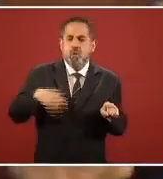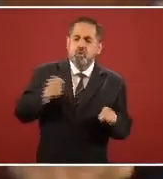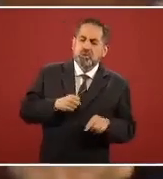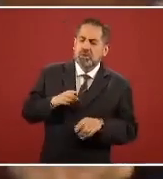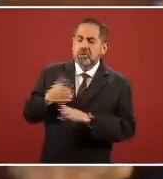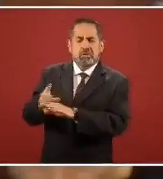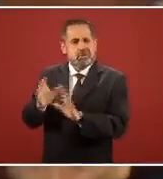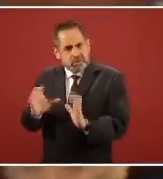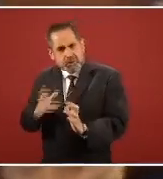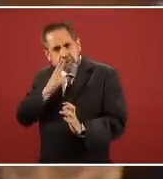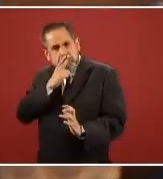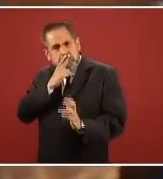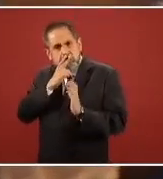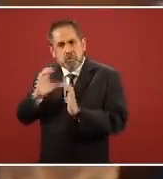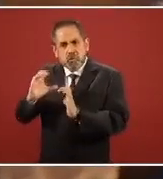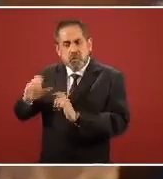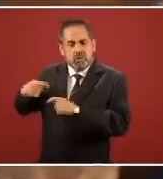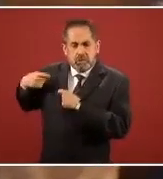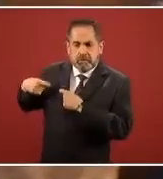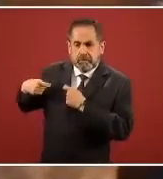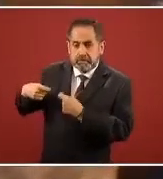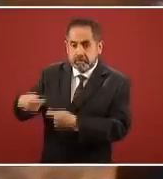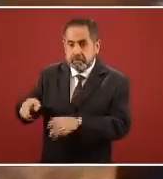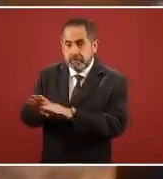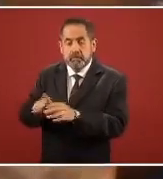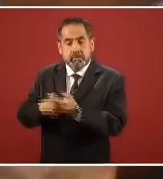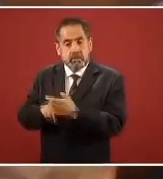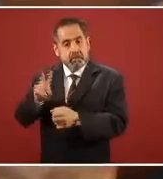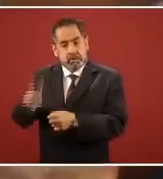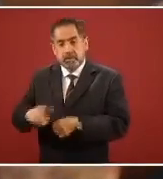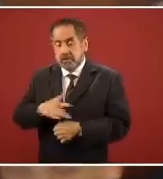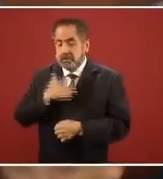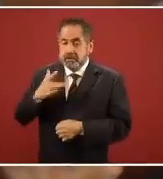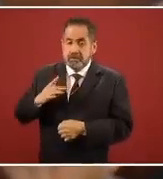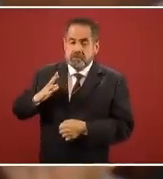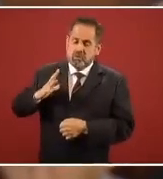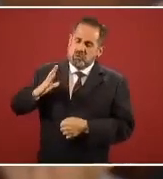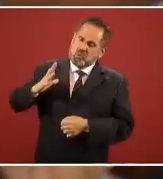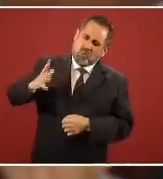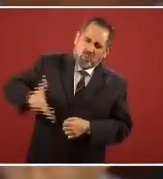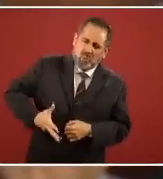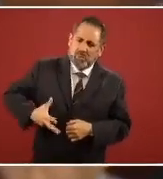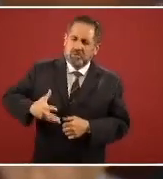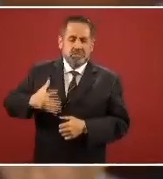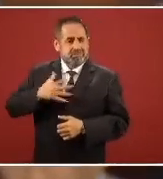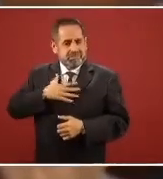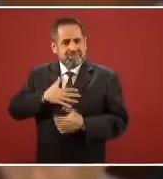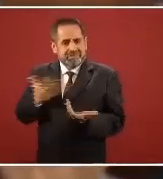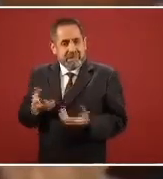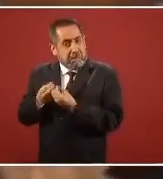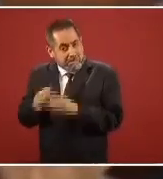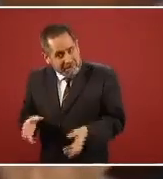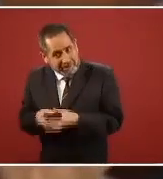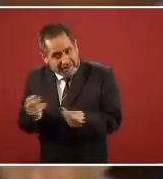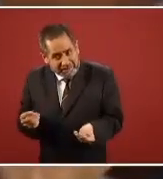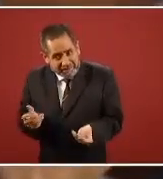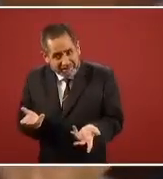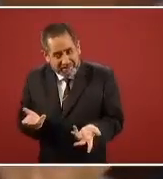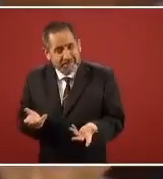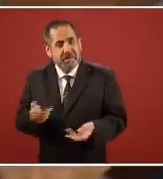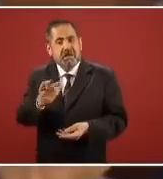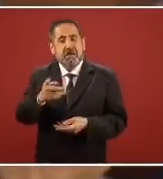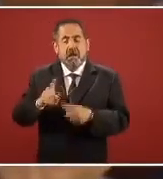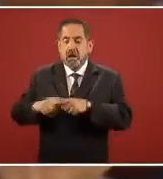estas disciplinas y deportes herencia de nuestros antepasados que son motivo de más que de orgullo, presidente? Porque en este caso, a pesar de contar